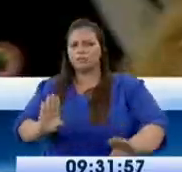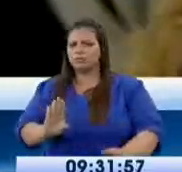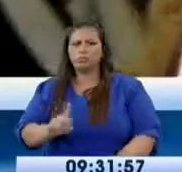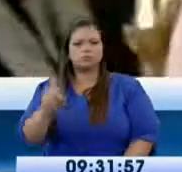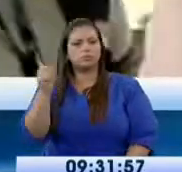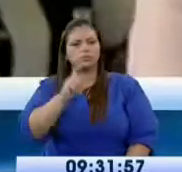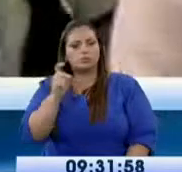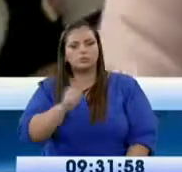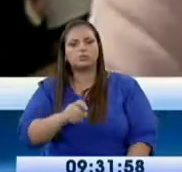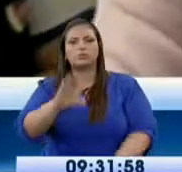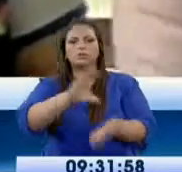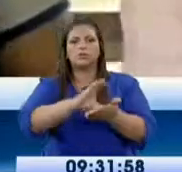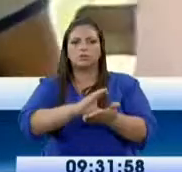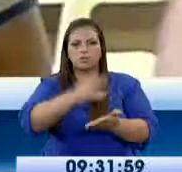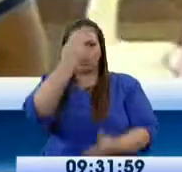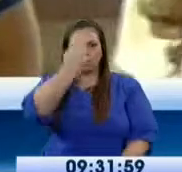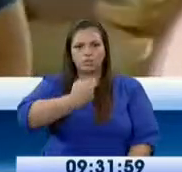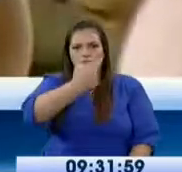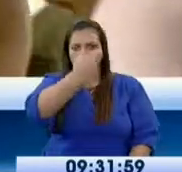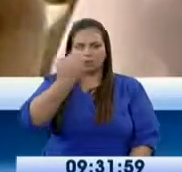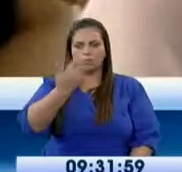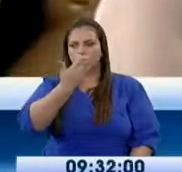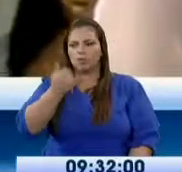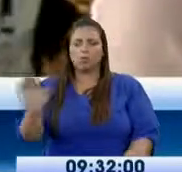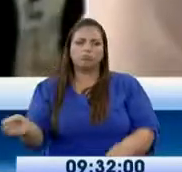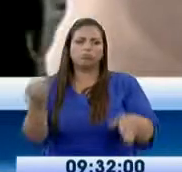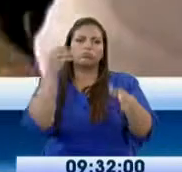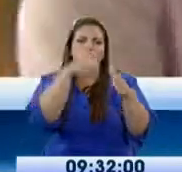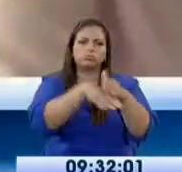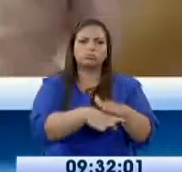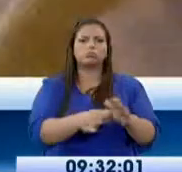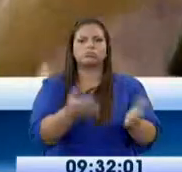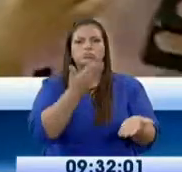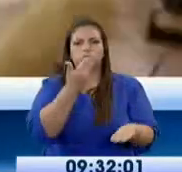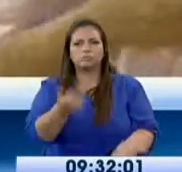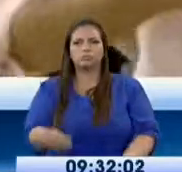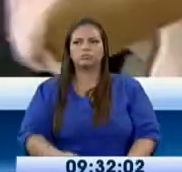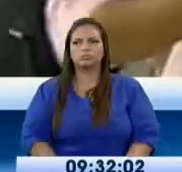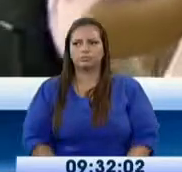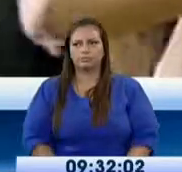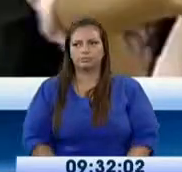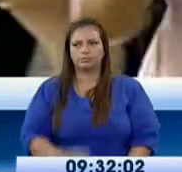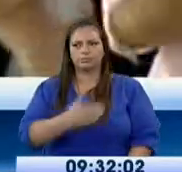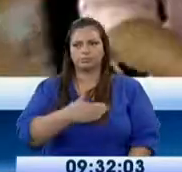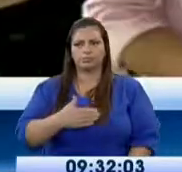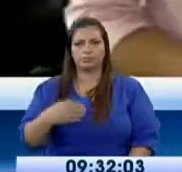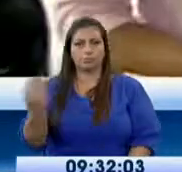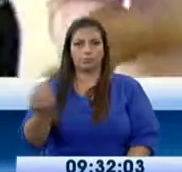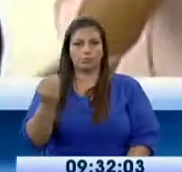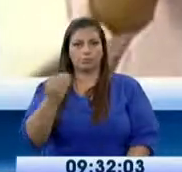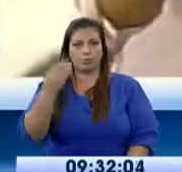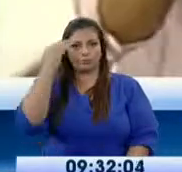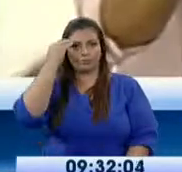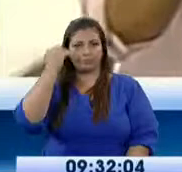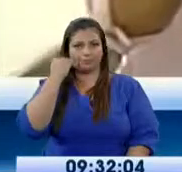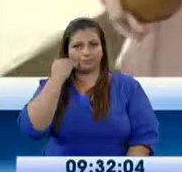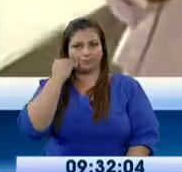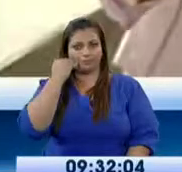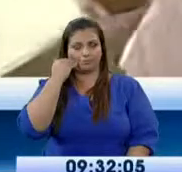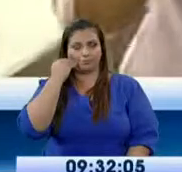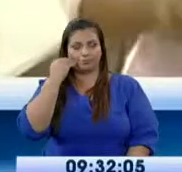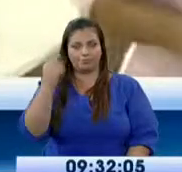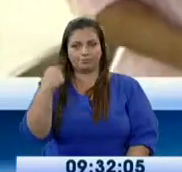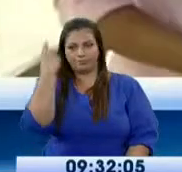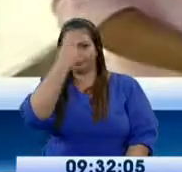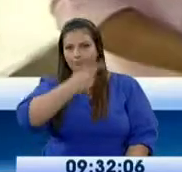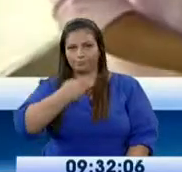aquí precisamente un testimonio de alguien. Vamos a pedirle que se coloque de espalda. Tenemos el testimonio de una joven voluntariamente. Ella